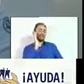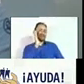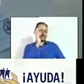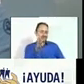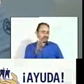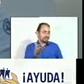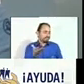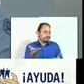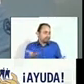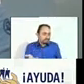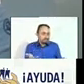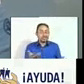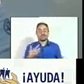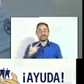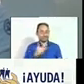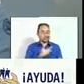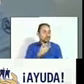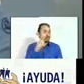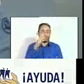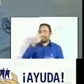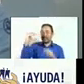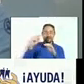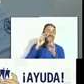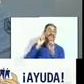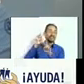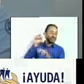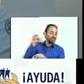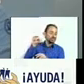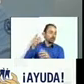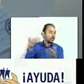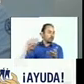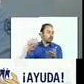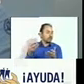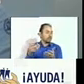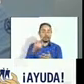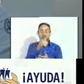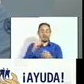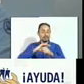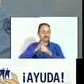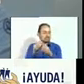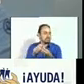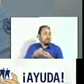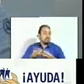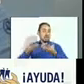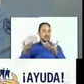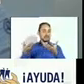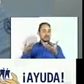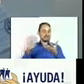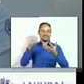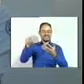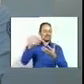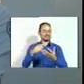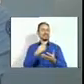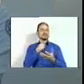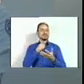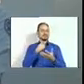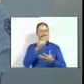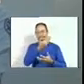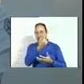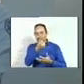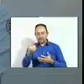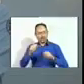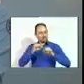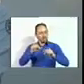como lo hemos visto en otros países, a que haya más casos complicados, más